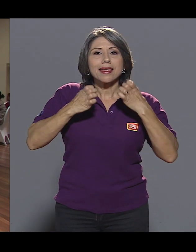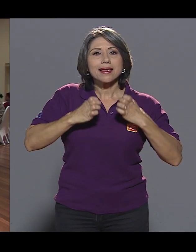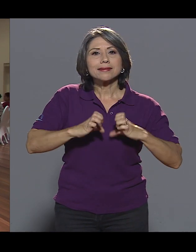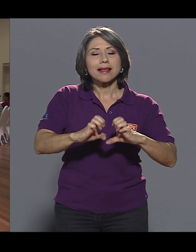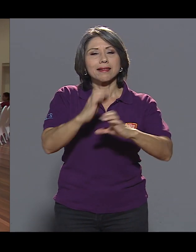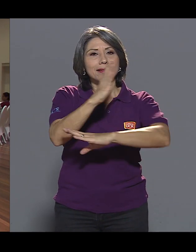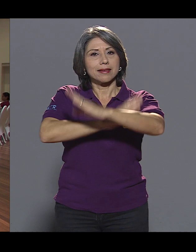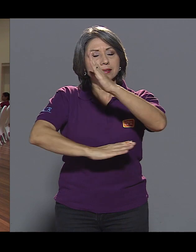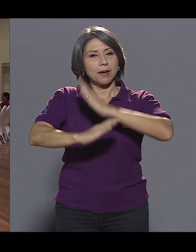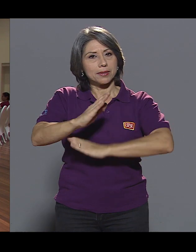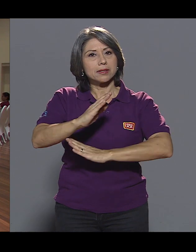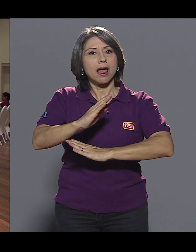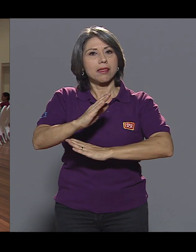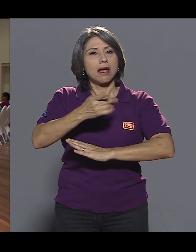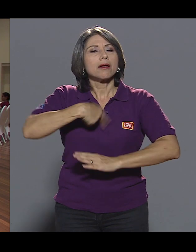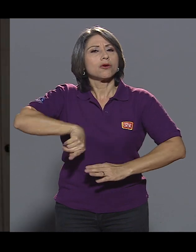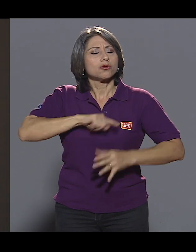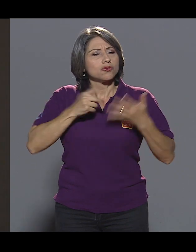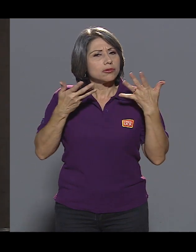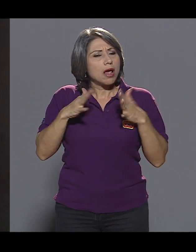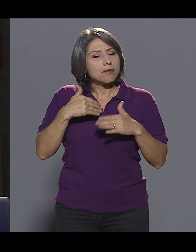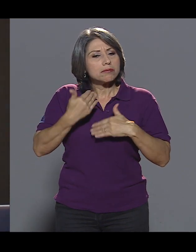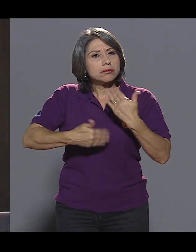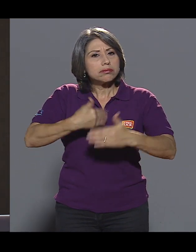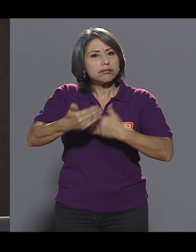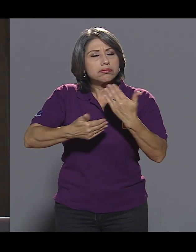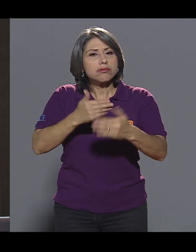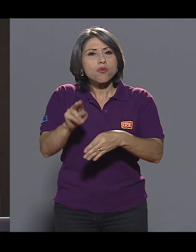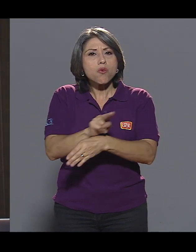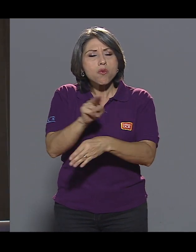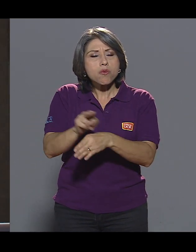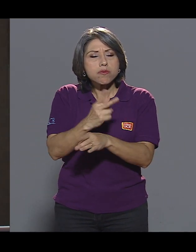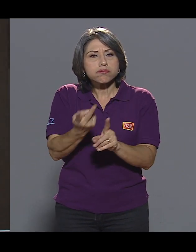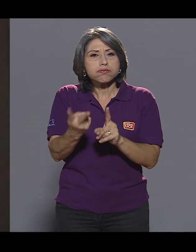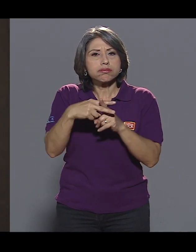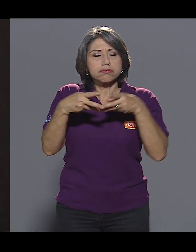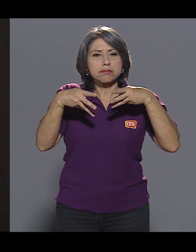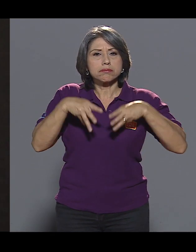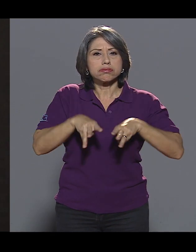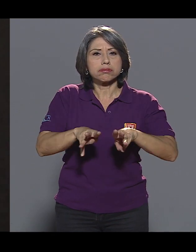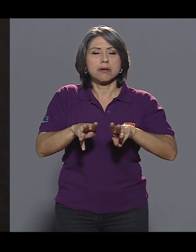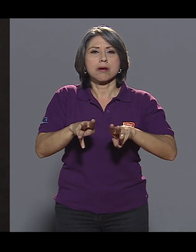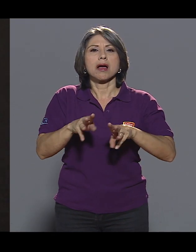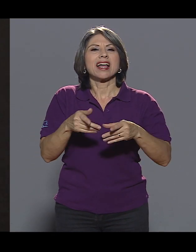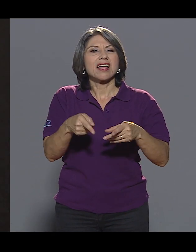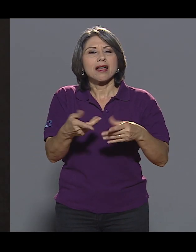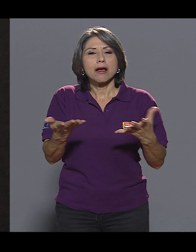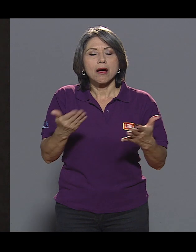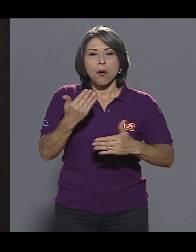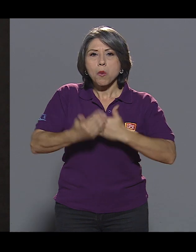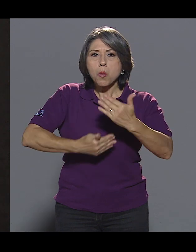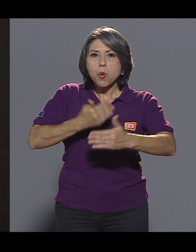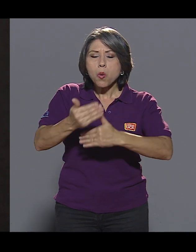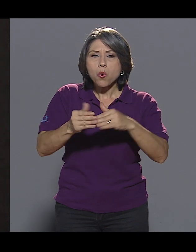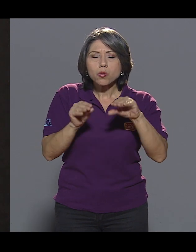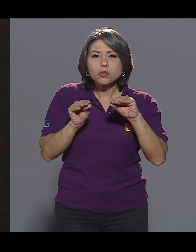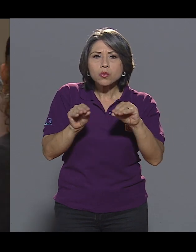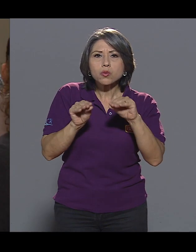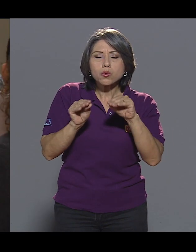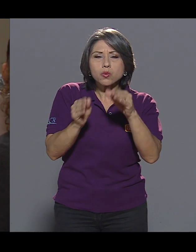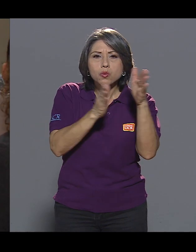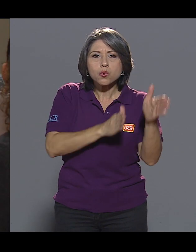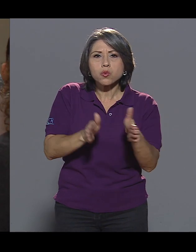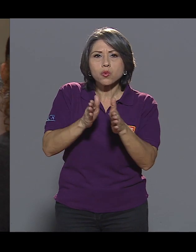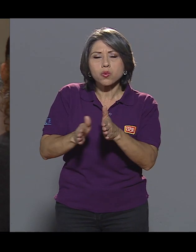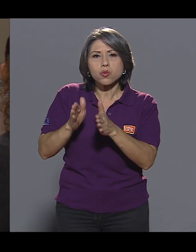discapacidad, hemos llevado adelante esta metodología de un proceso formativo que incluye